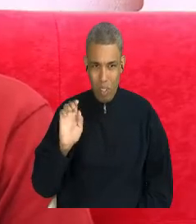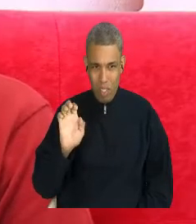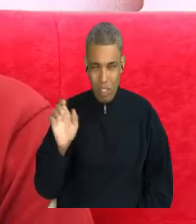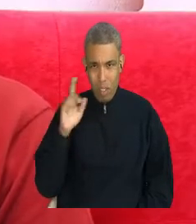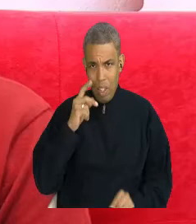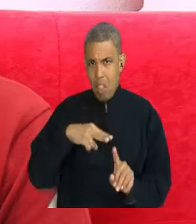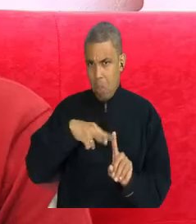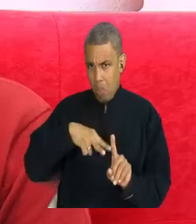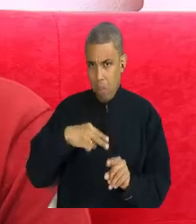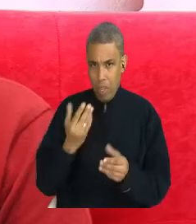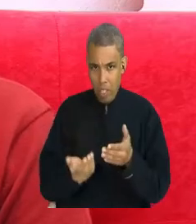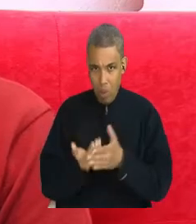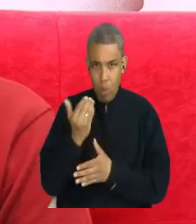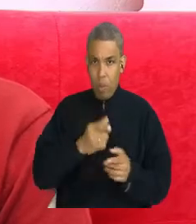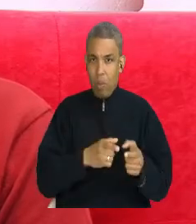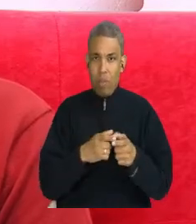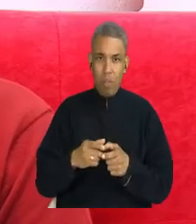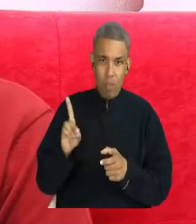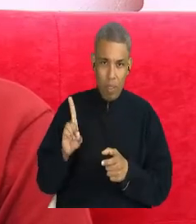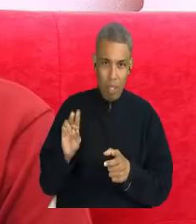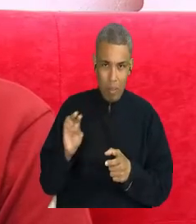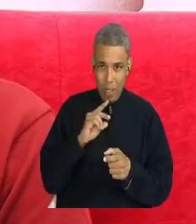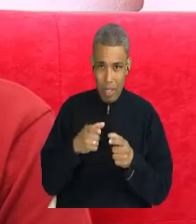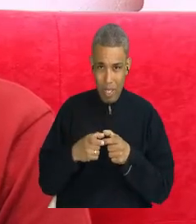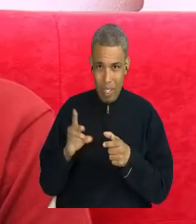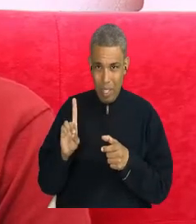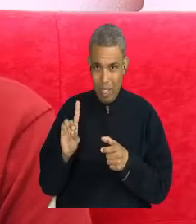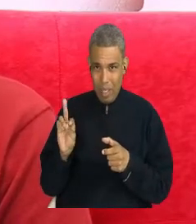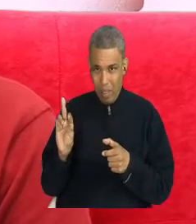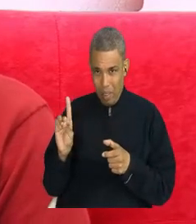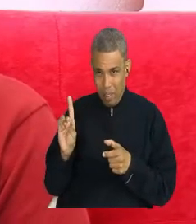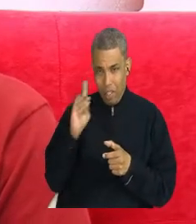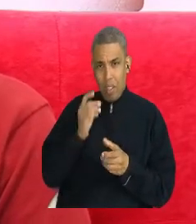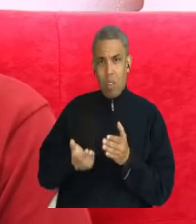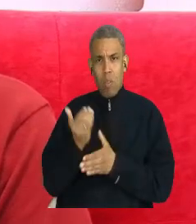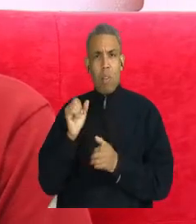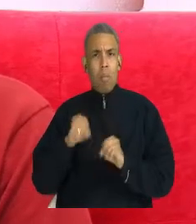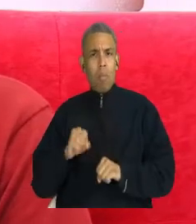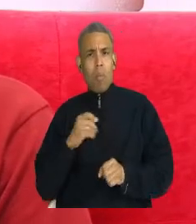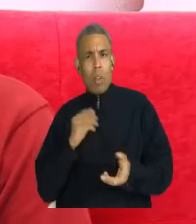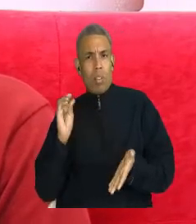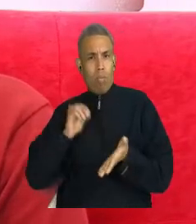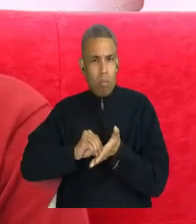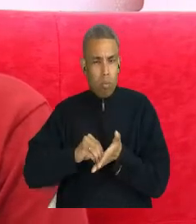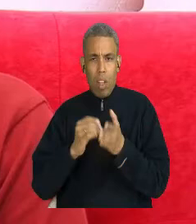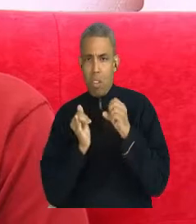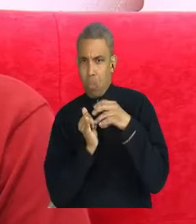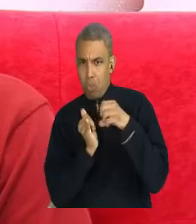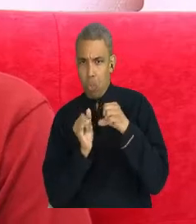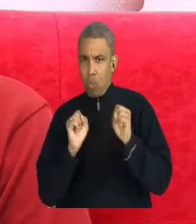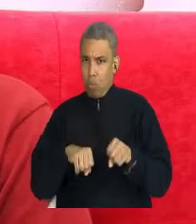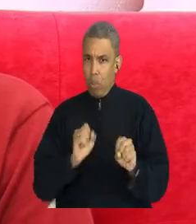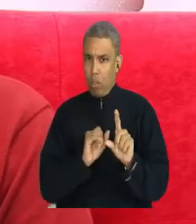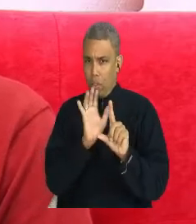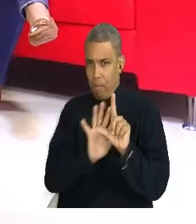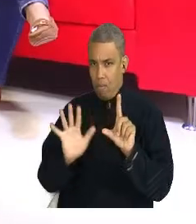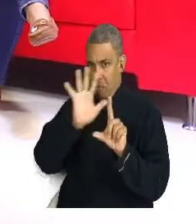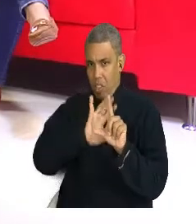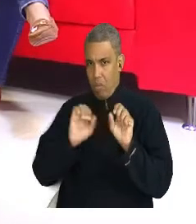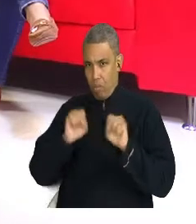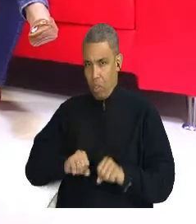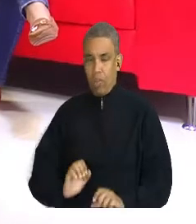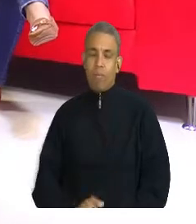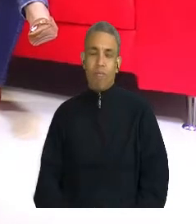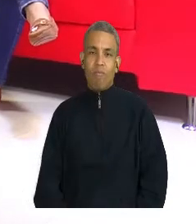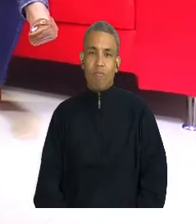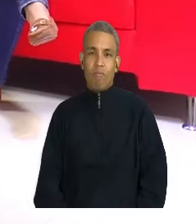estrenando, para que la puedan ver por diferentes plataformas. YouTube, que va a ser la principal, porque vamos a tener videos con la canción. Bueno,